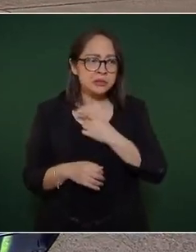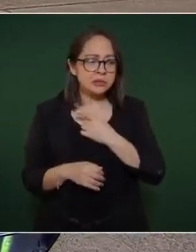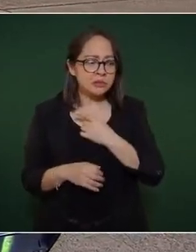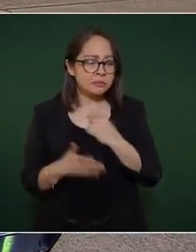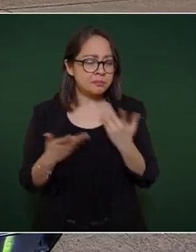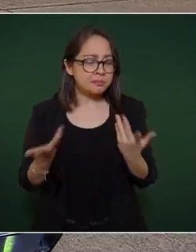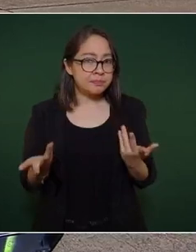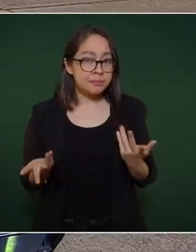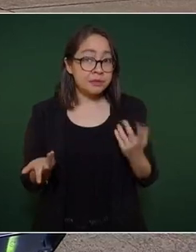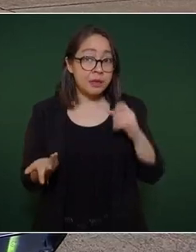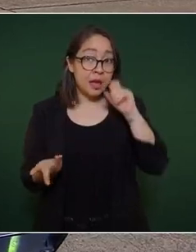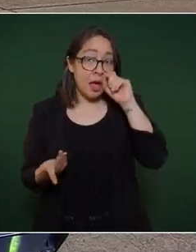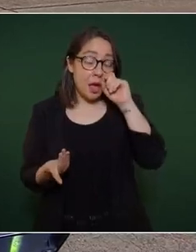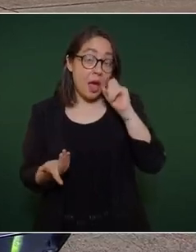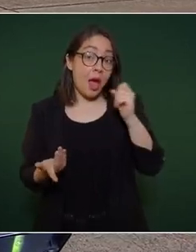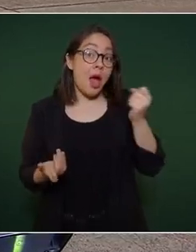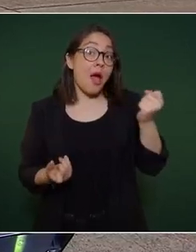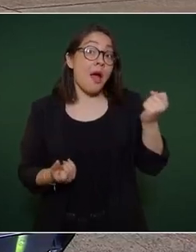ya se habla de que